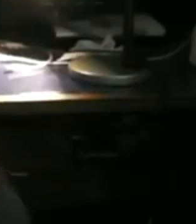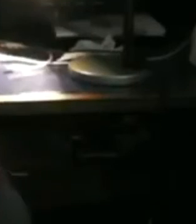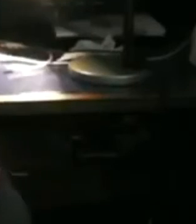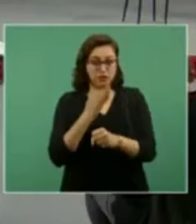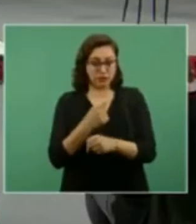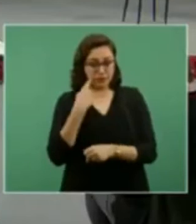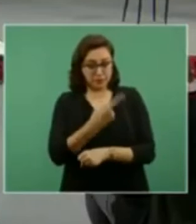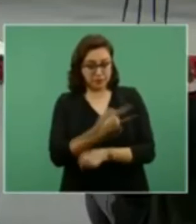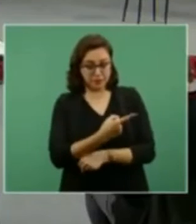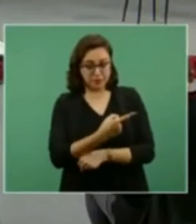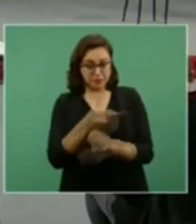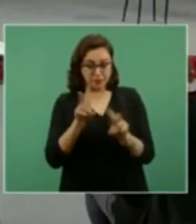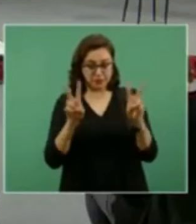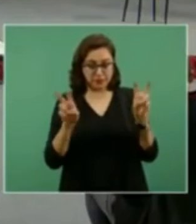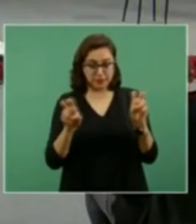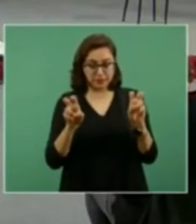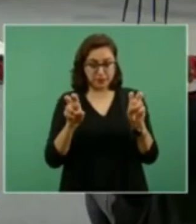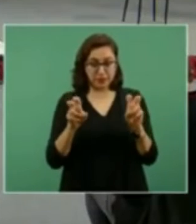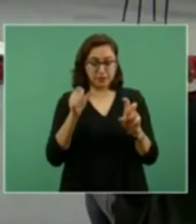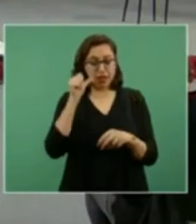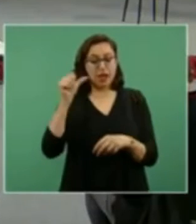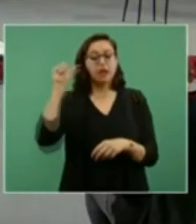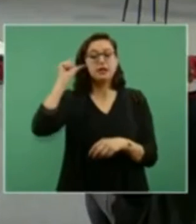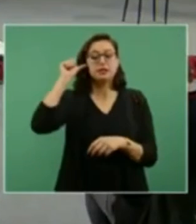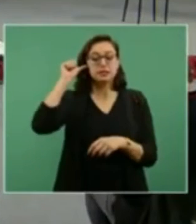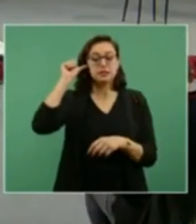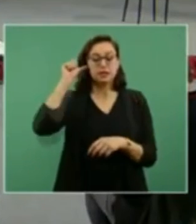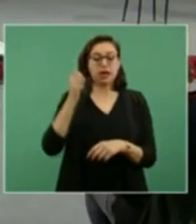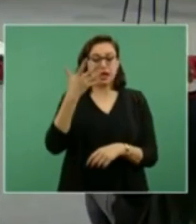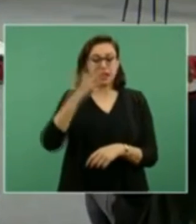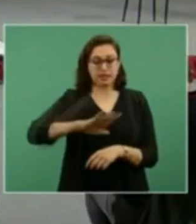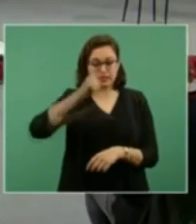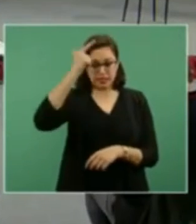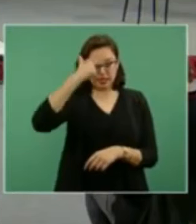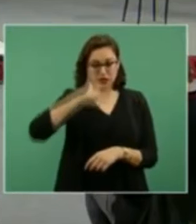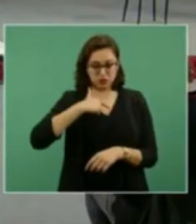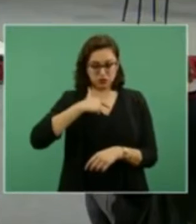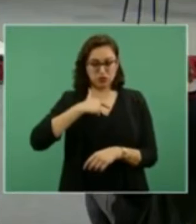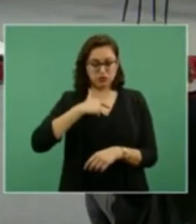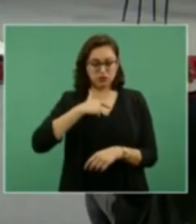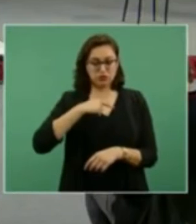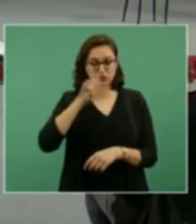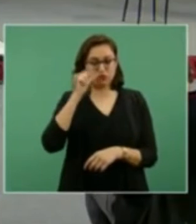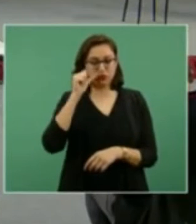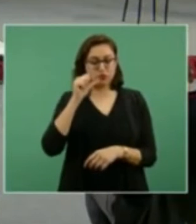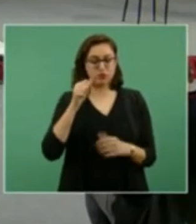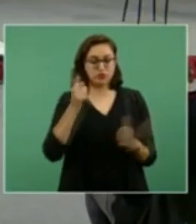hecho, entronizaron a Satanás, Salfate, a Satanás, o Lucifer, como quieran llamarle.